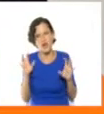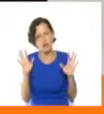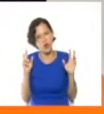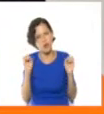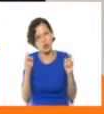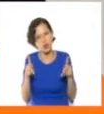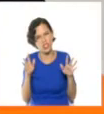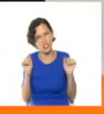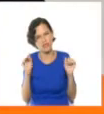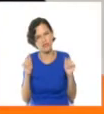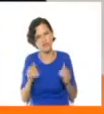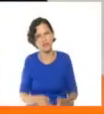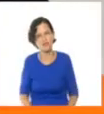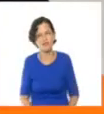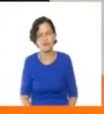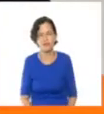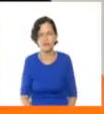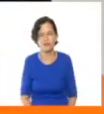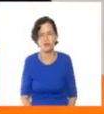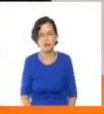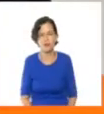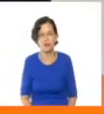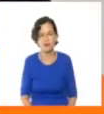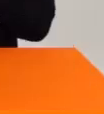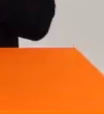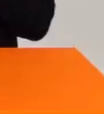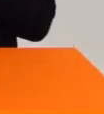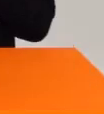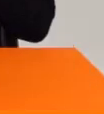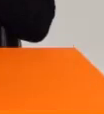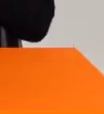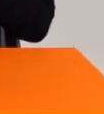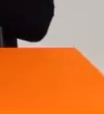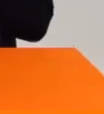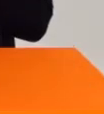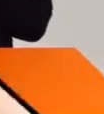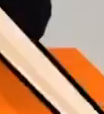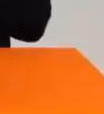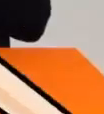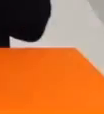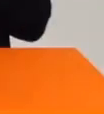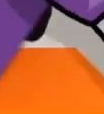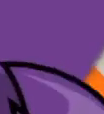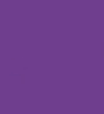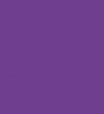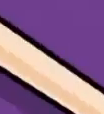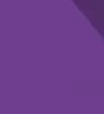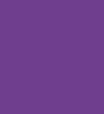fructífera, y una gran despedida a una nueva ocasión. ¡Chao!